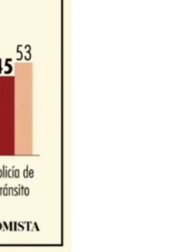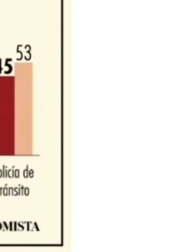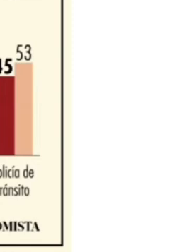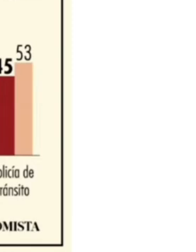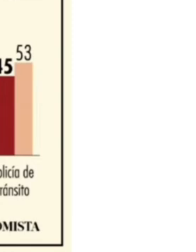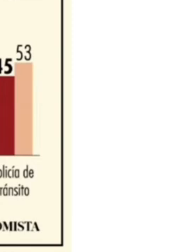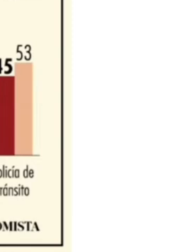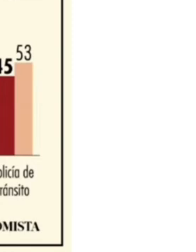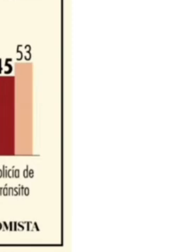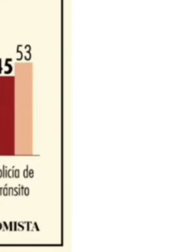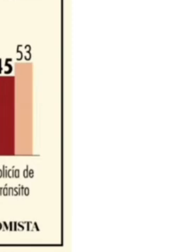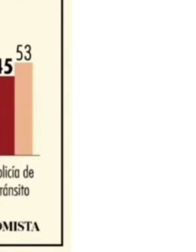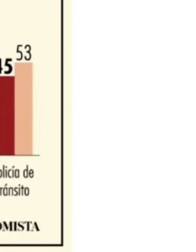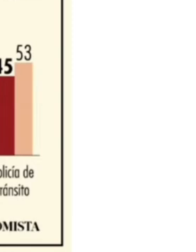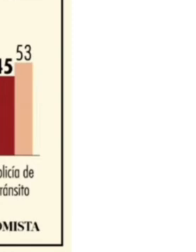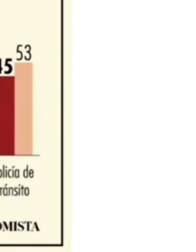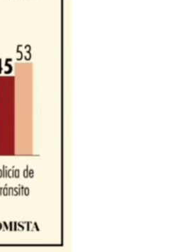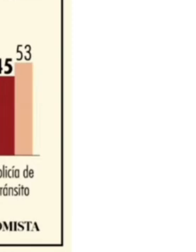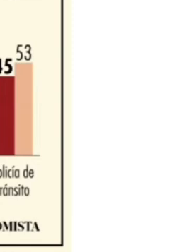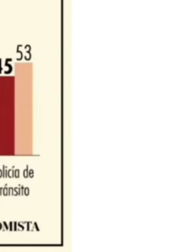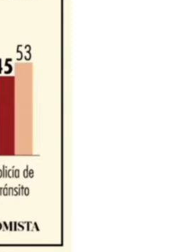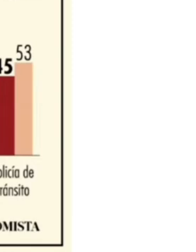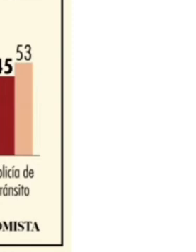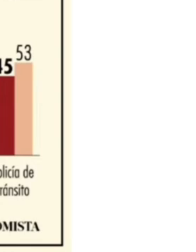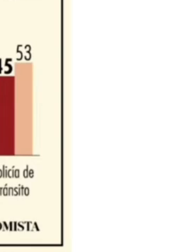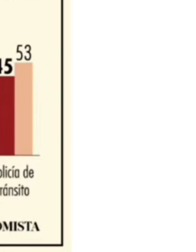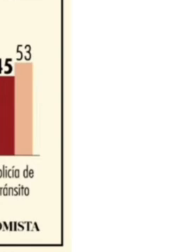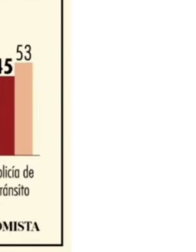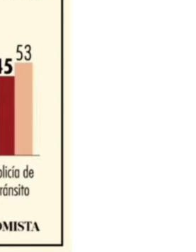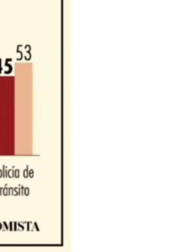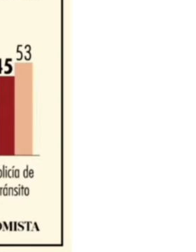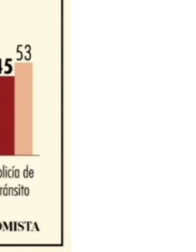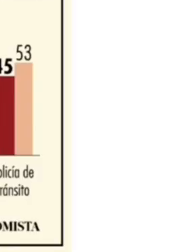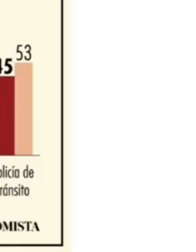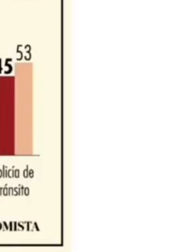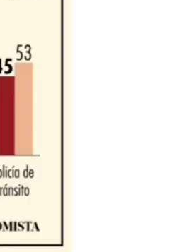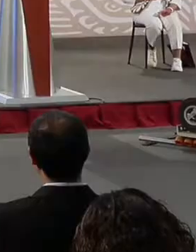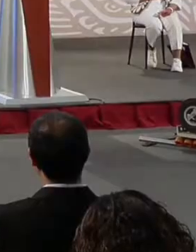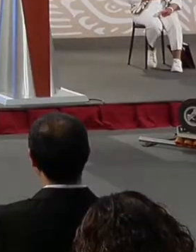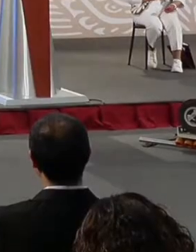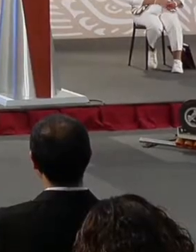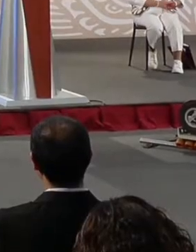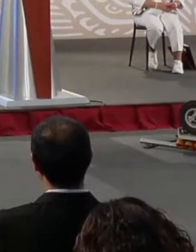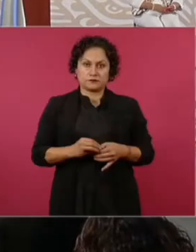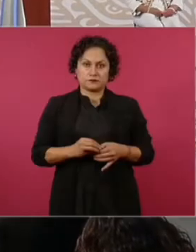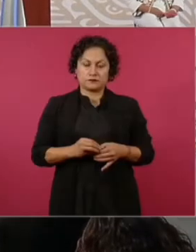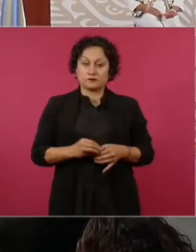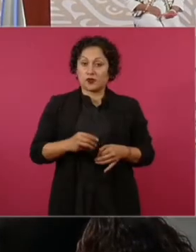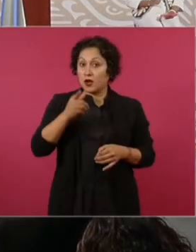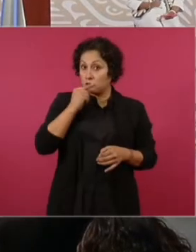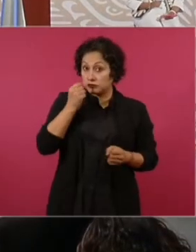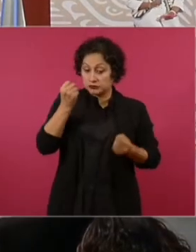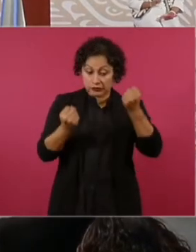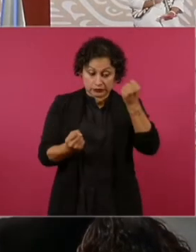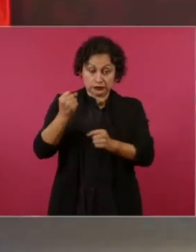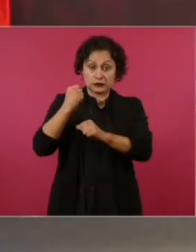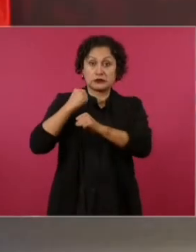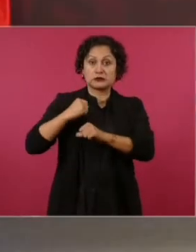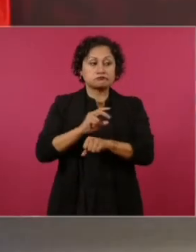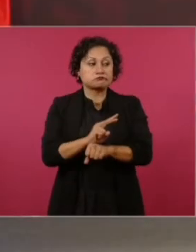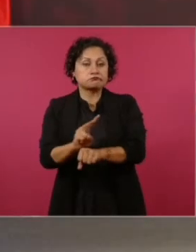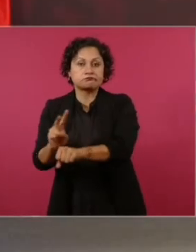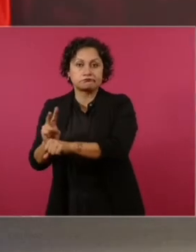mano, porque los usaron durante mucho tiempo para demostrar la